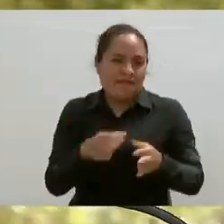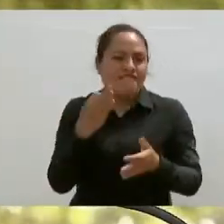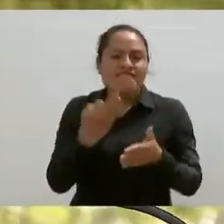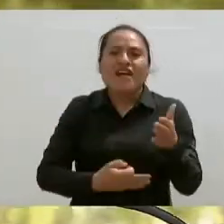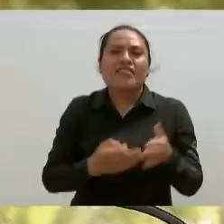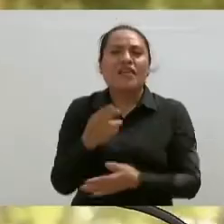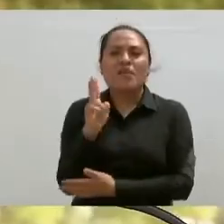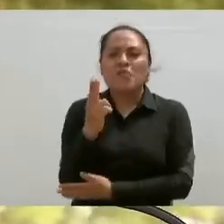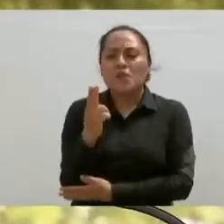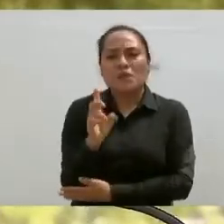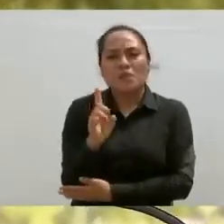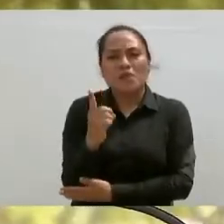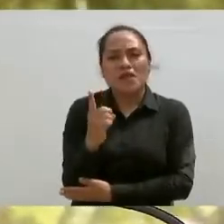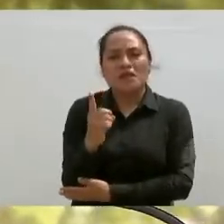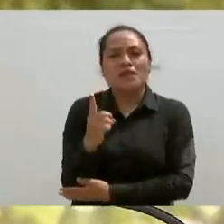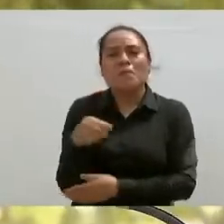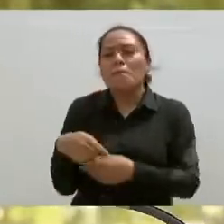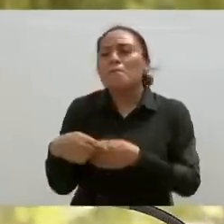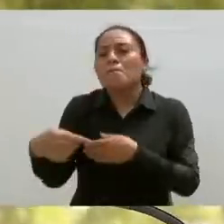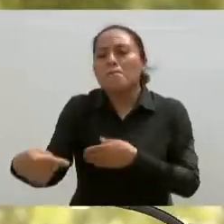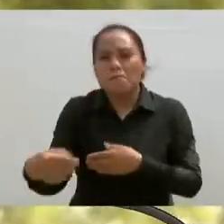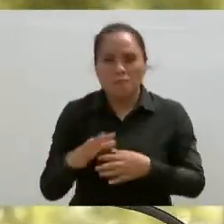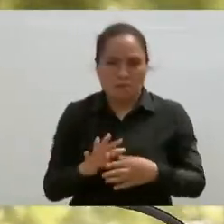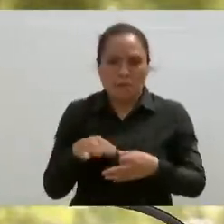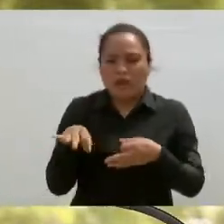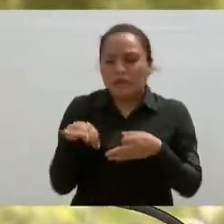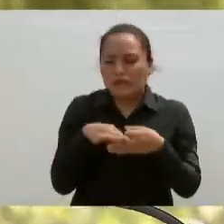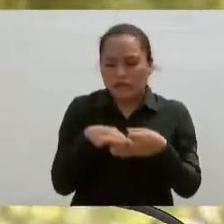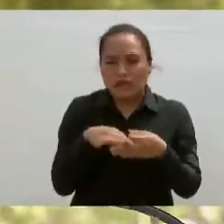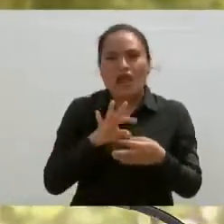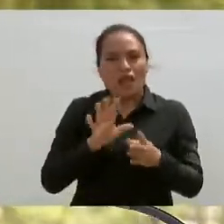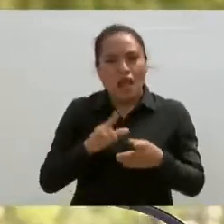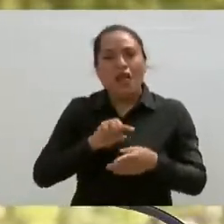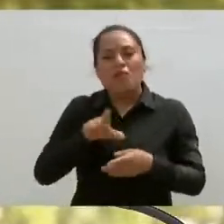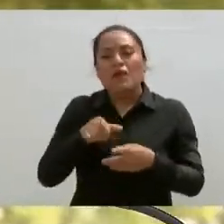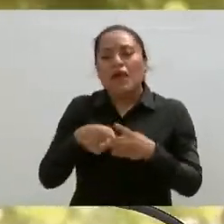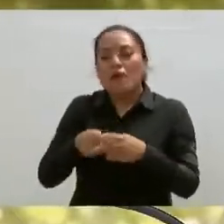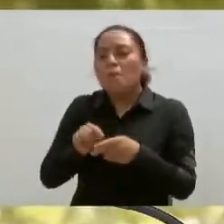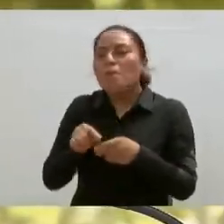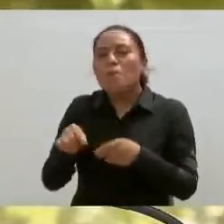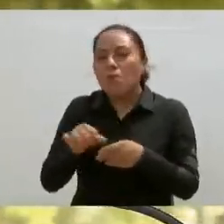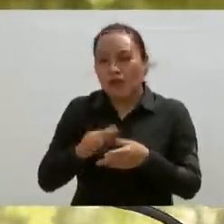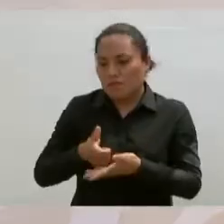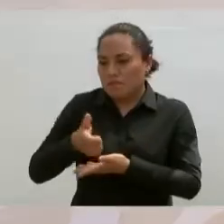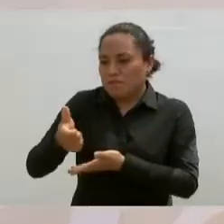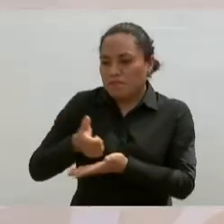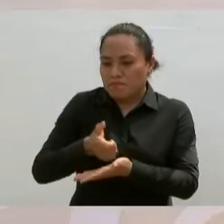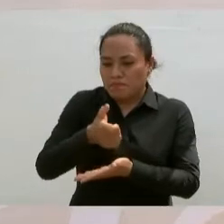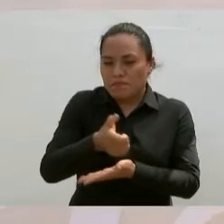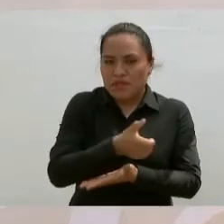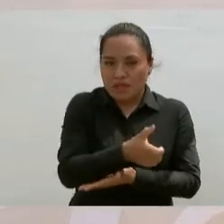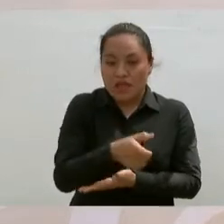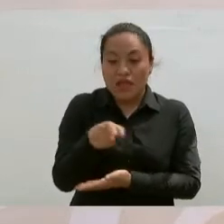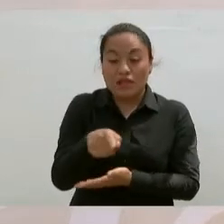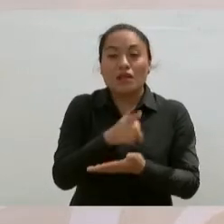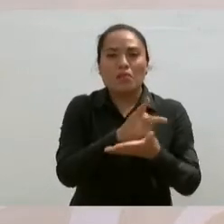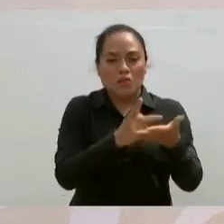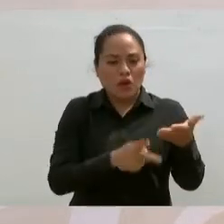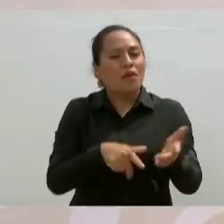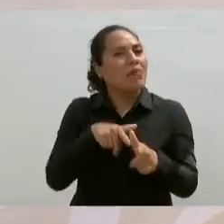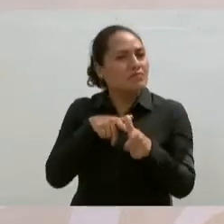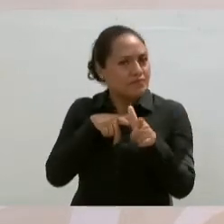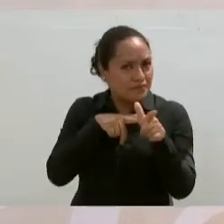noviembre y diciembre, y ya va a empezar la dispersión de los recursos. Ese programa va a